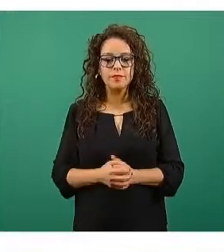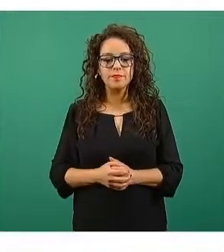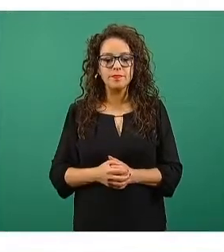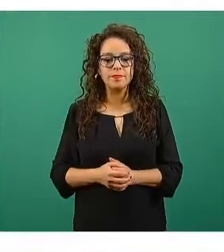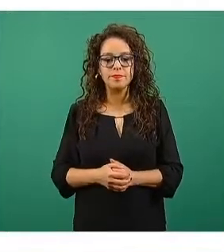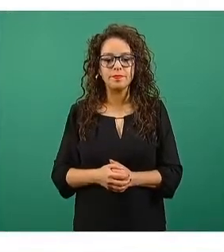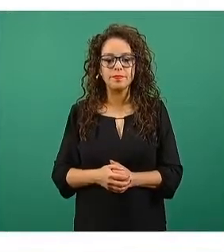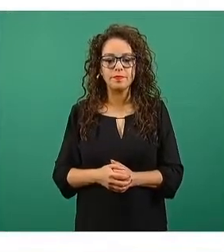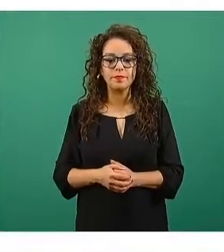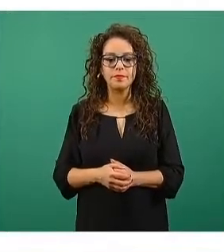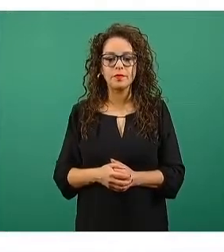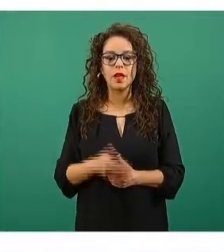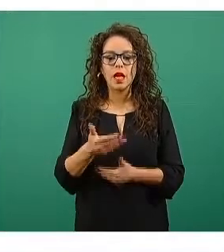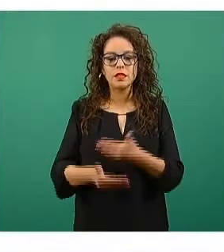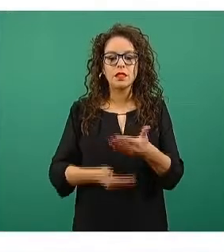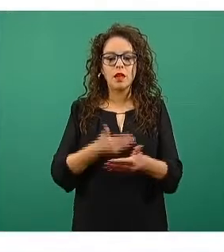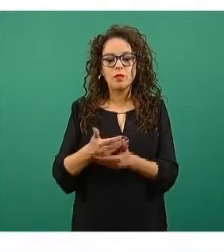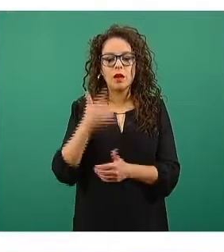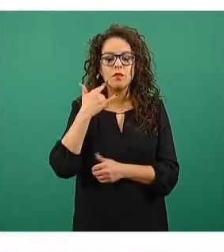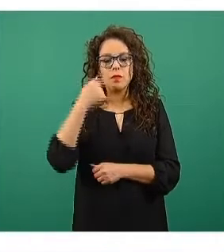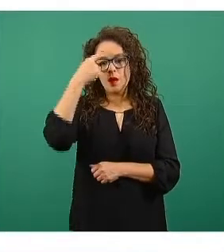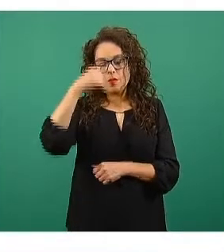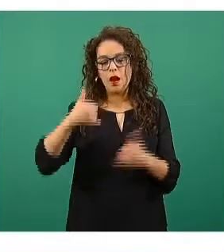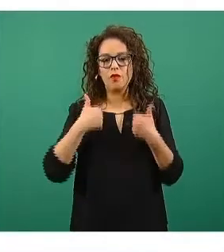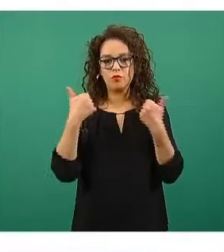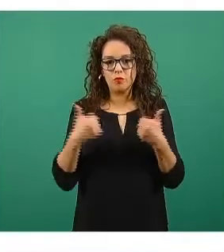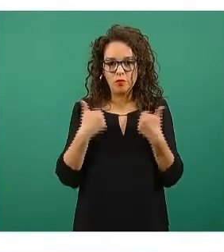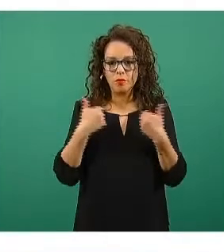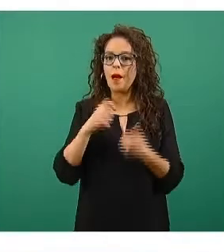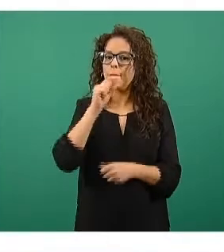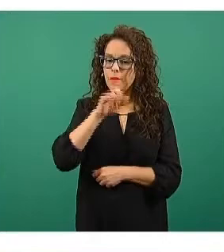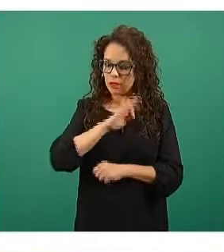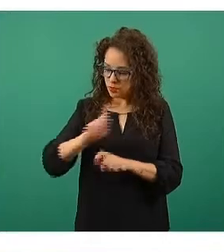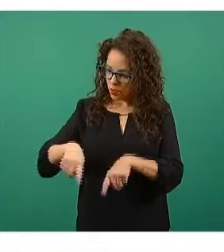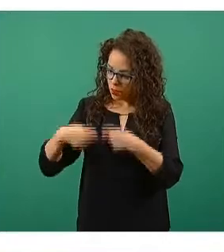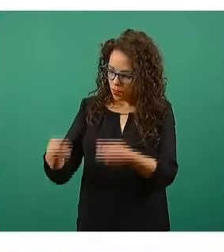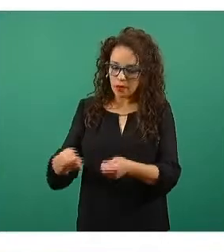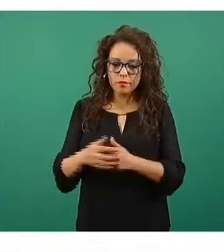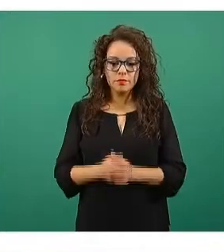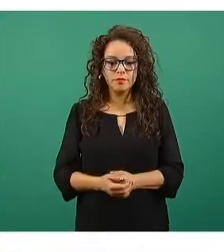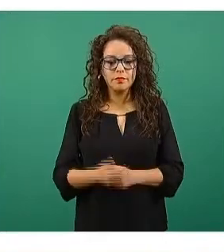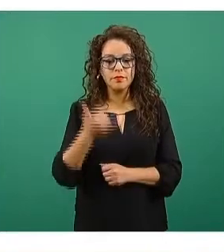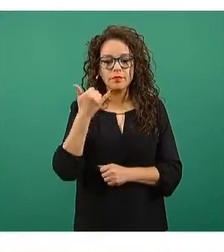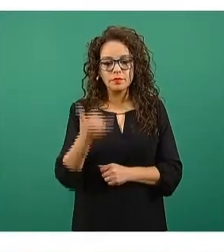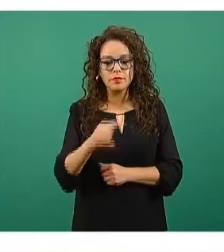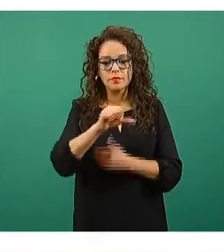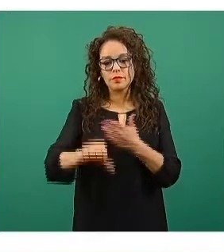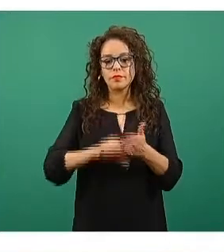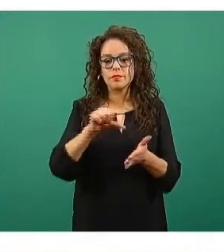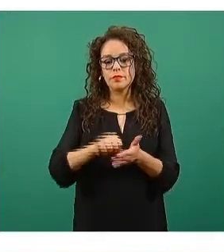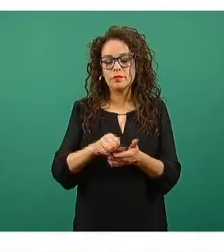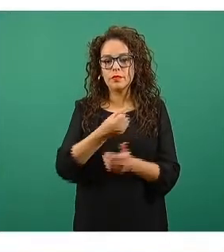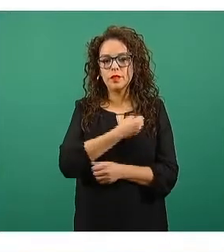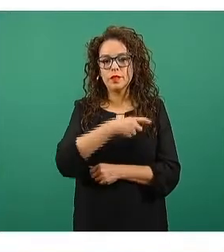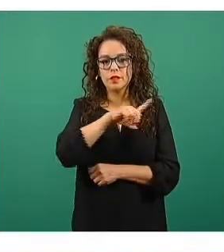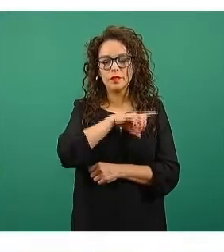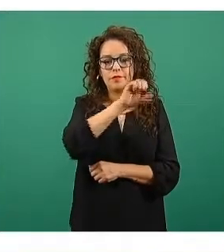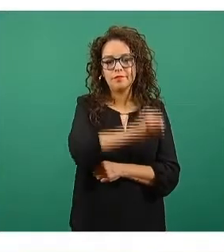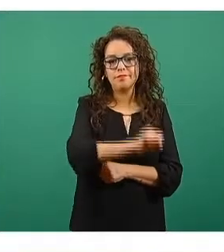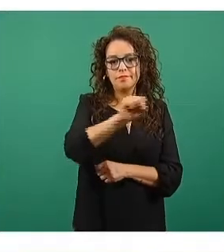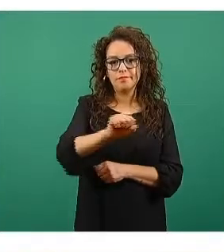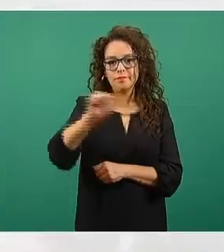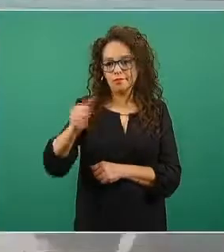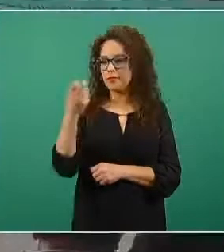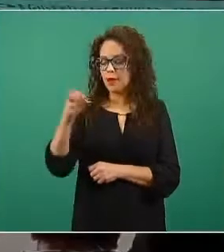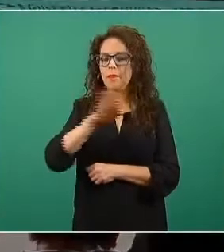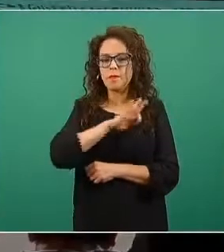tenemos disponibles en los servicios amigables para adolescentes y en los centros de salud de la Secretaría de Salud. La que